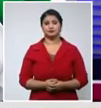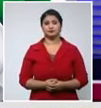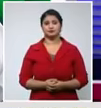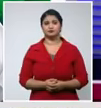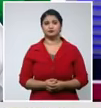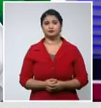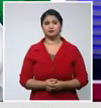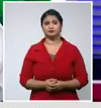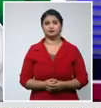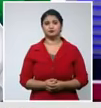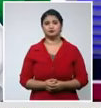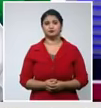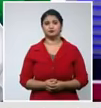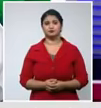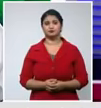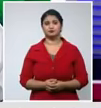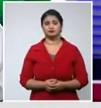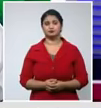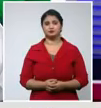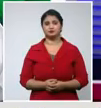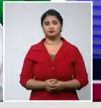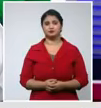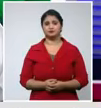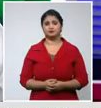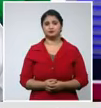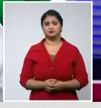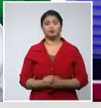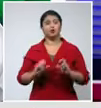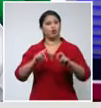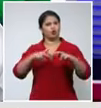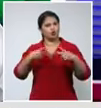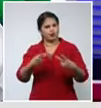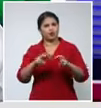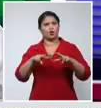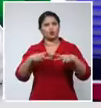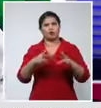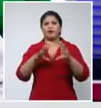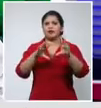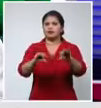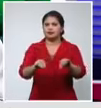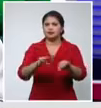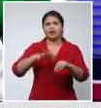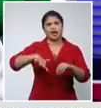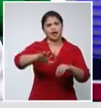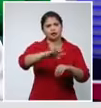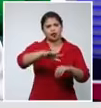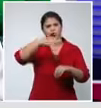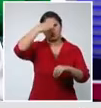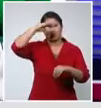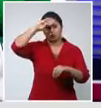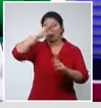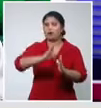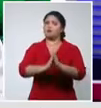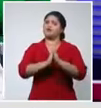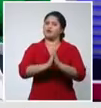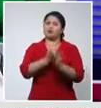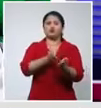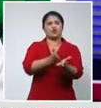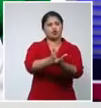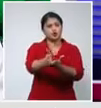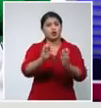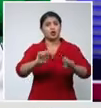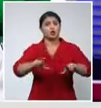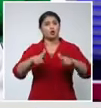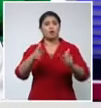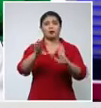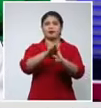pidiendo y exigiendo el cumplimiento de todas las medidas que están establecidas para que logremos nuevamente